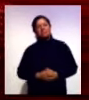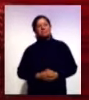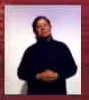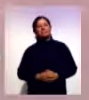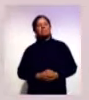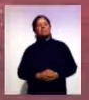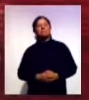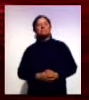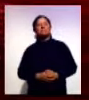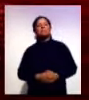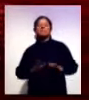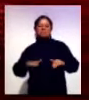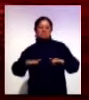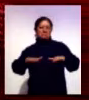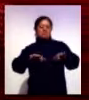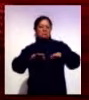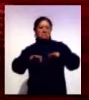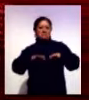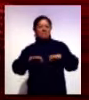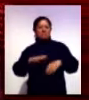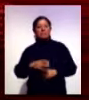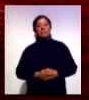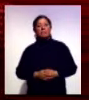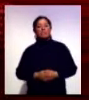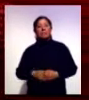como productores textiles. Fue una colaboración